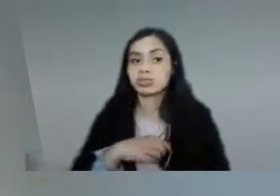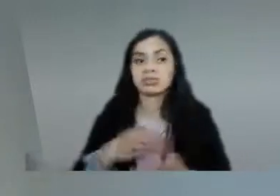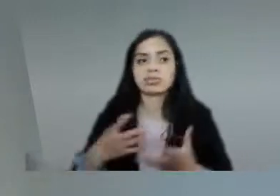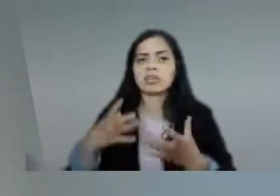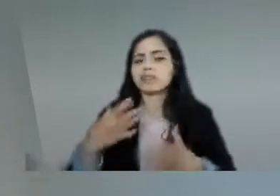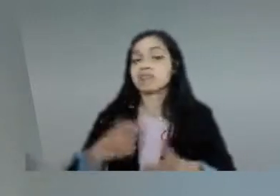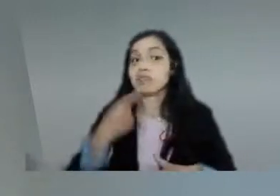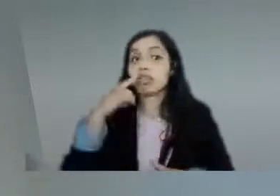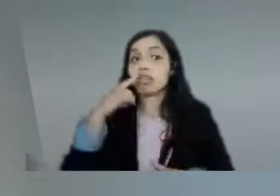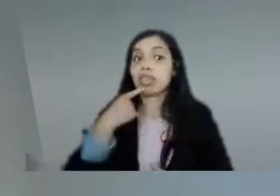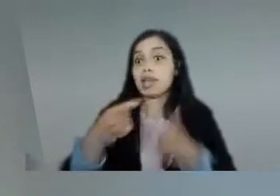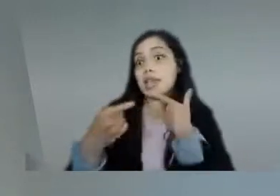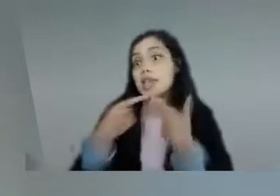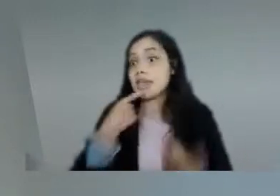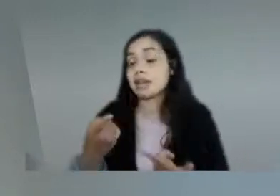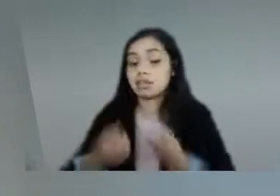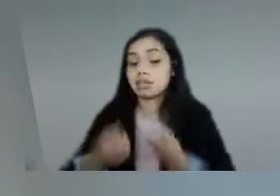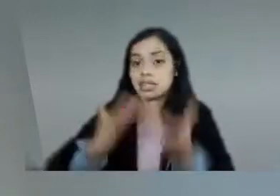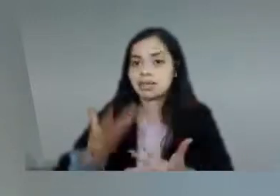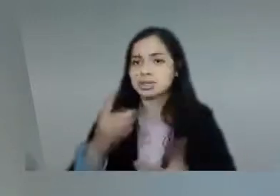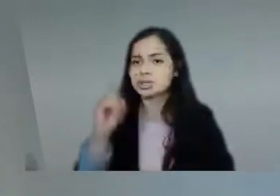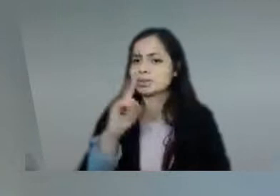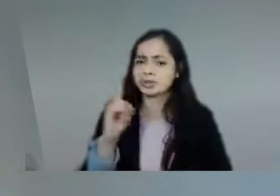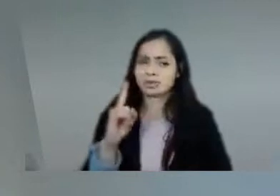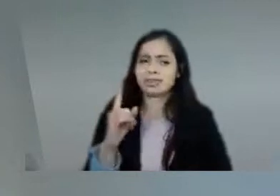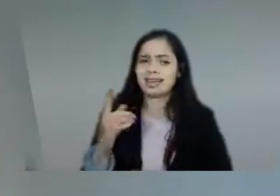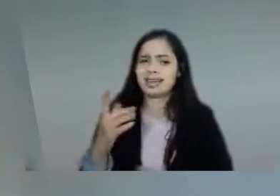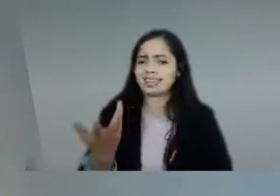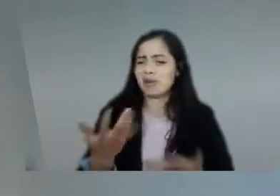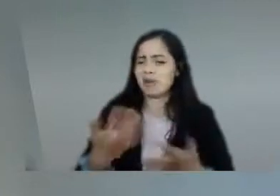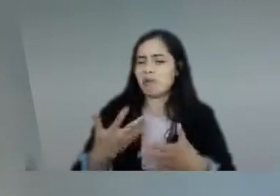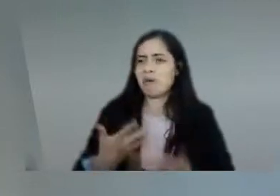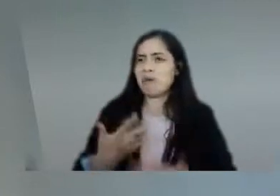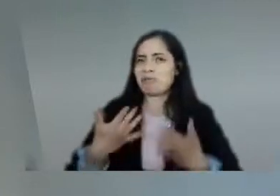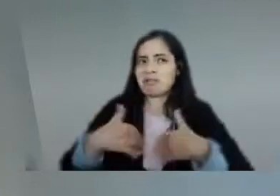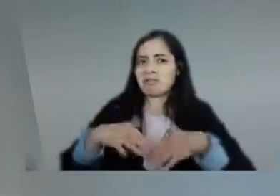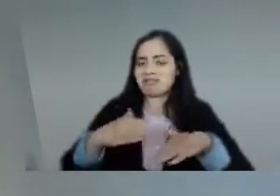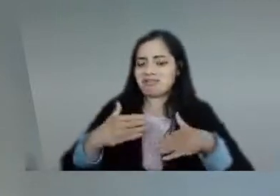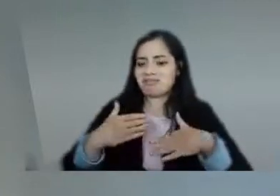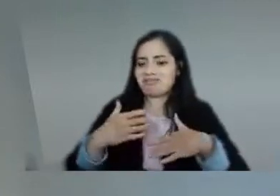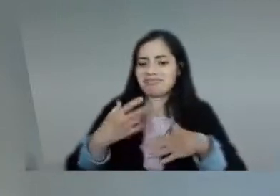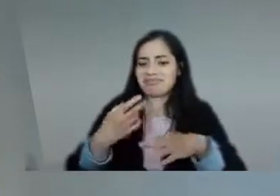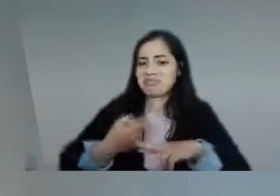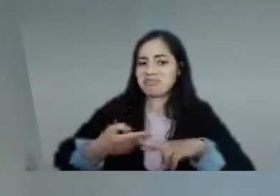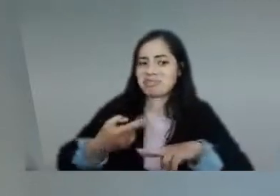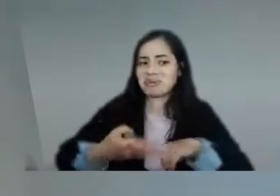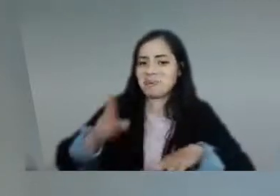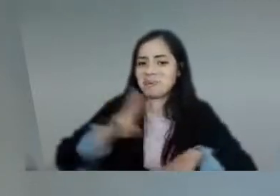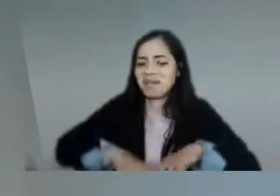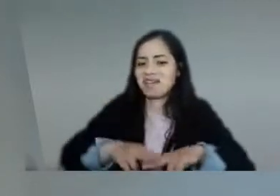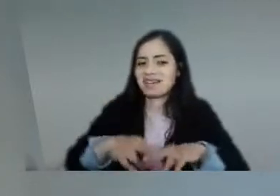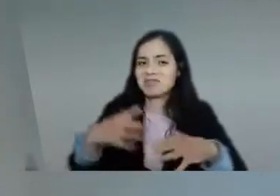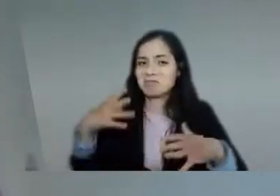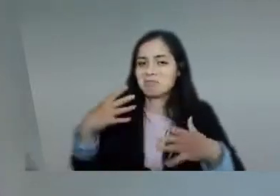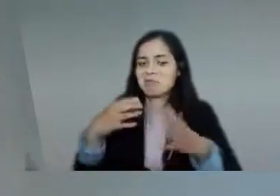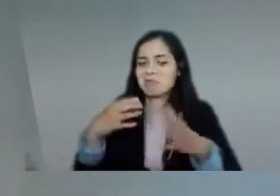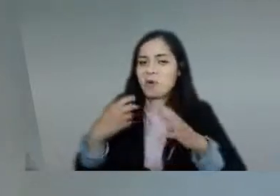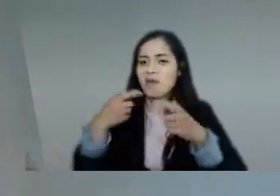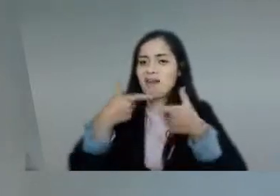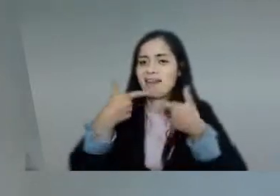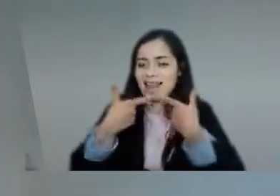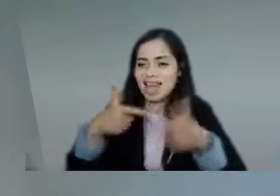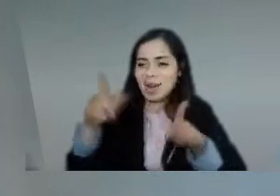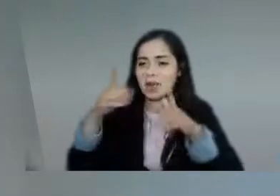todas nos dábamos cuenta y ella ni siquiera tenía la necesidad de decir como pásame esto, sino que ya algunas había dado cuenta y